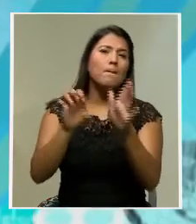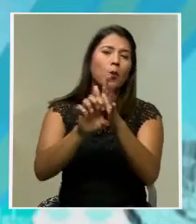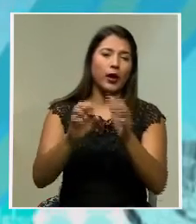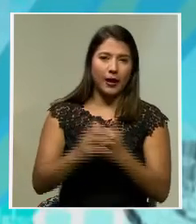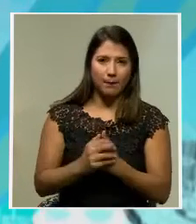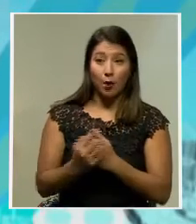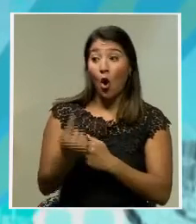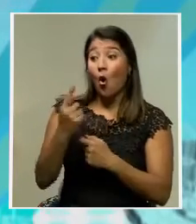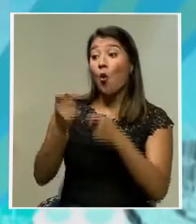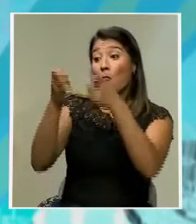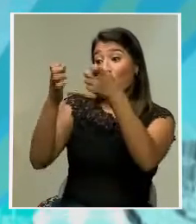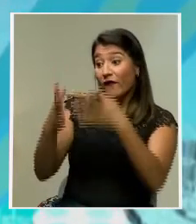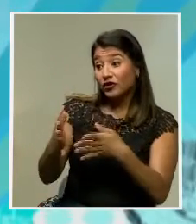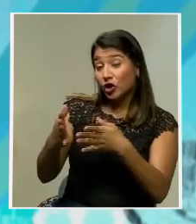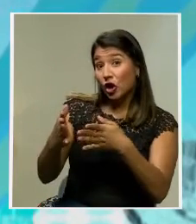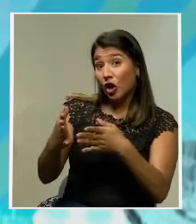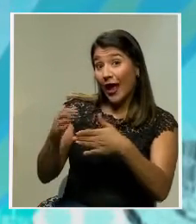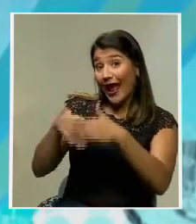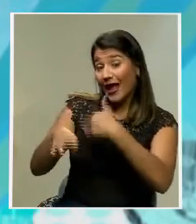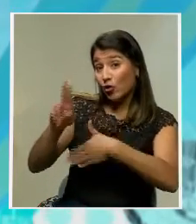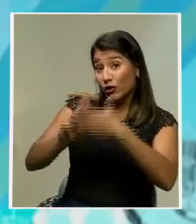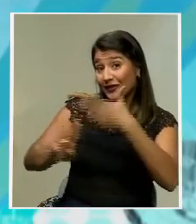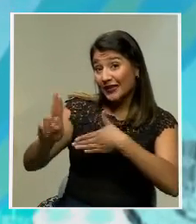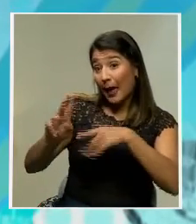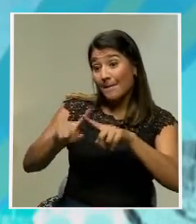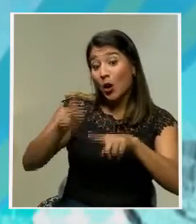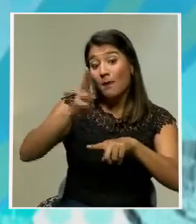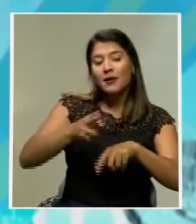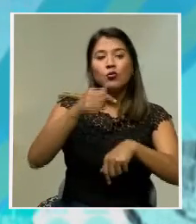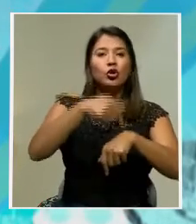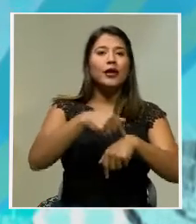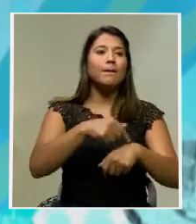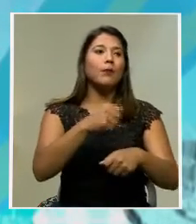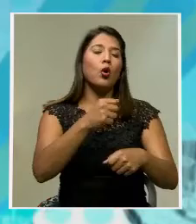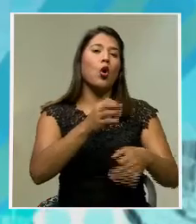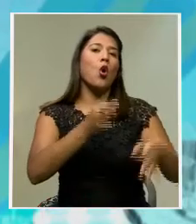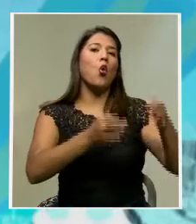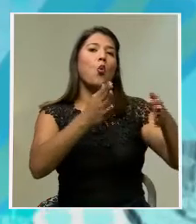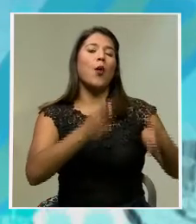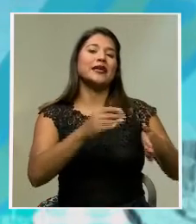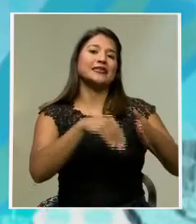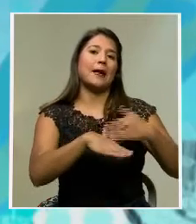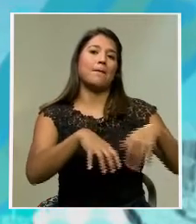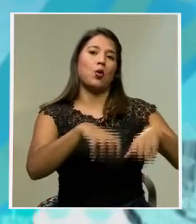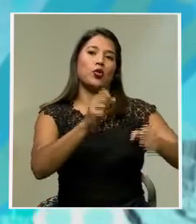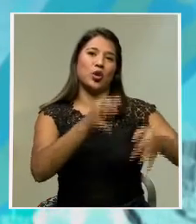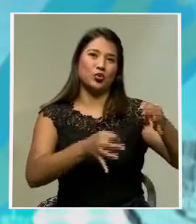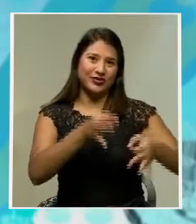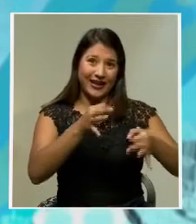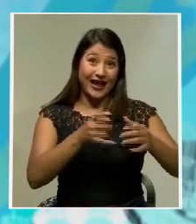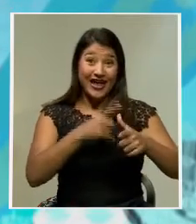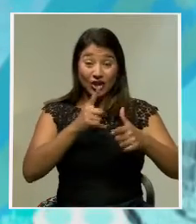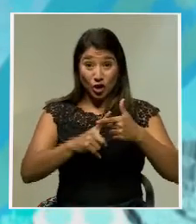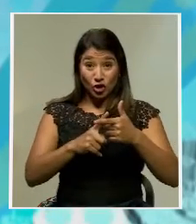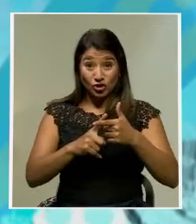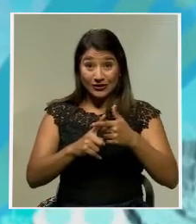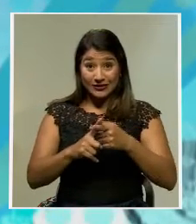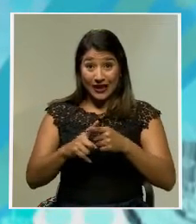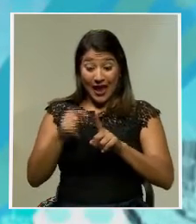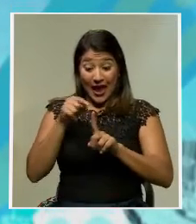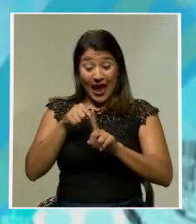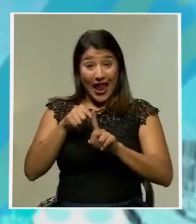la República. Entonces cotiza en el Poder Judicial, cotiza en el magisterio, y al finalizar su vida